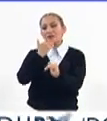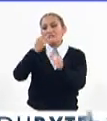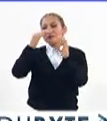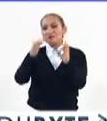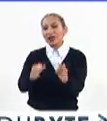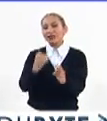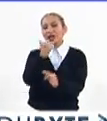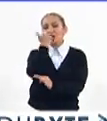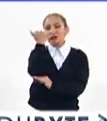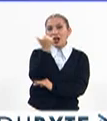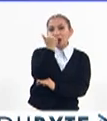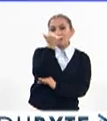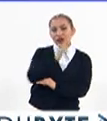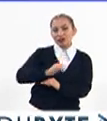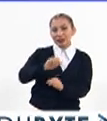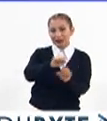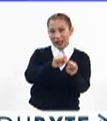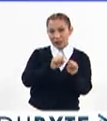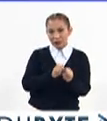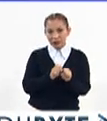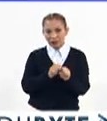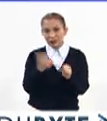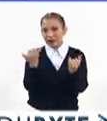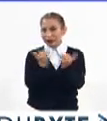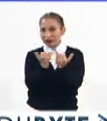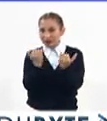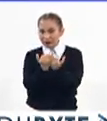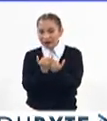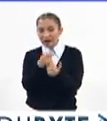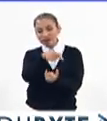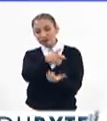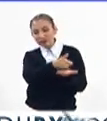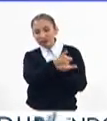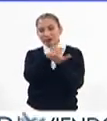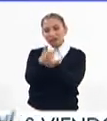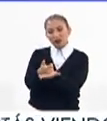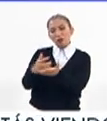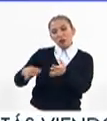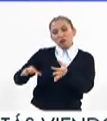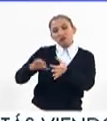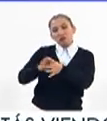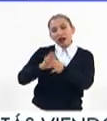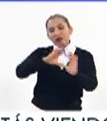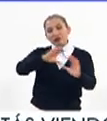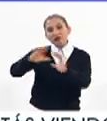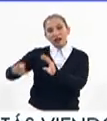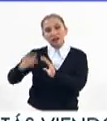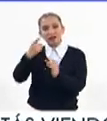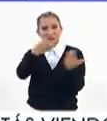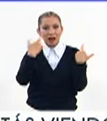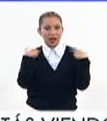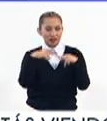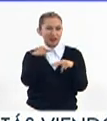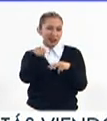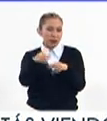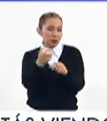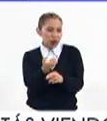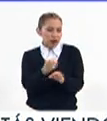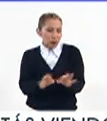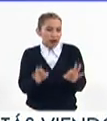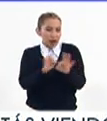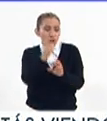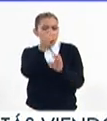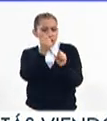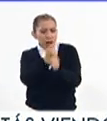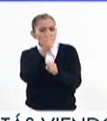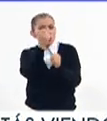adecuado de los estudiantes en el aula de clases. De igual forma, funge como un complemento en la enseñanza impartida por los docentes. De ahí la importancia de contar